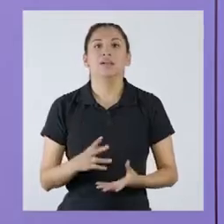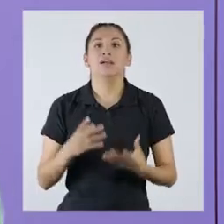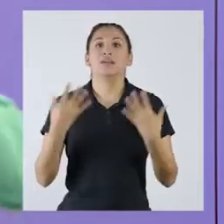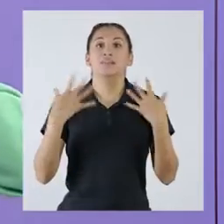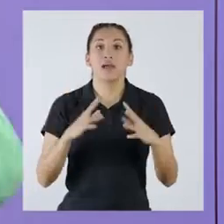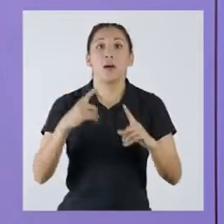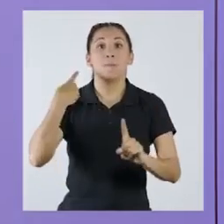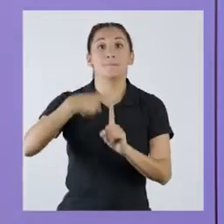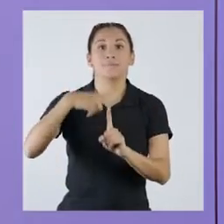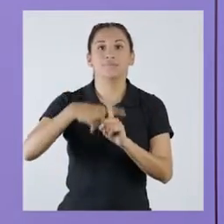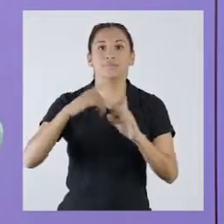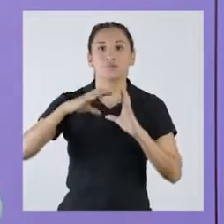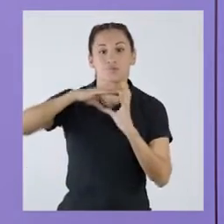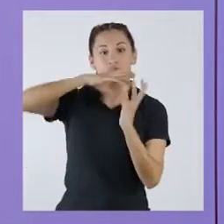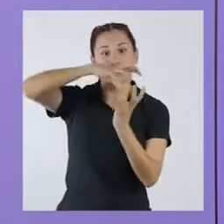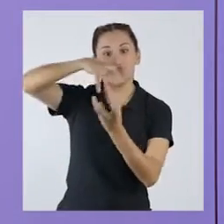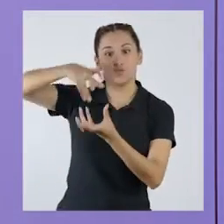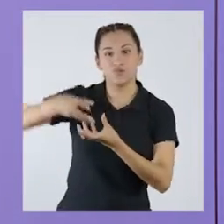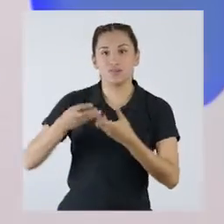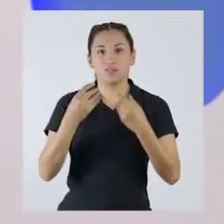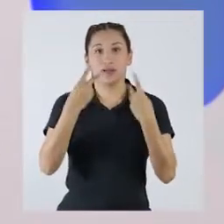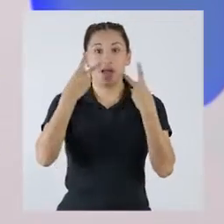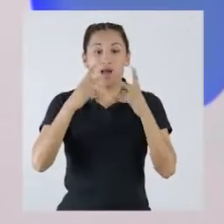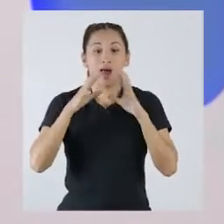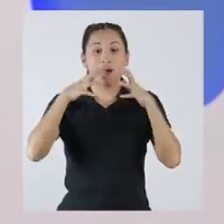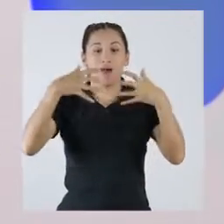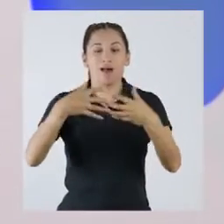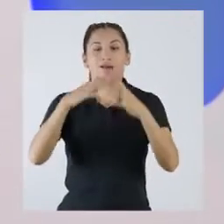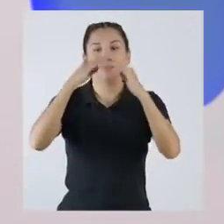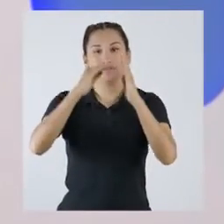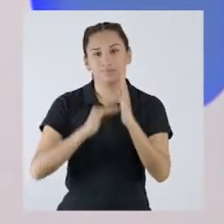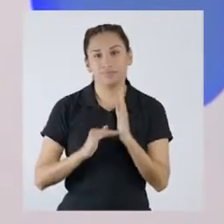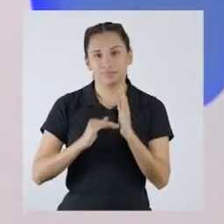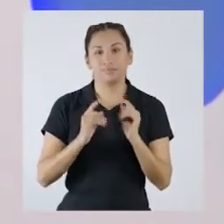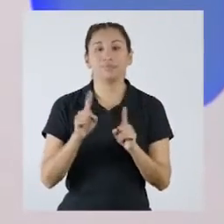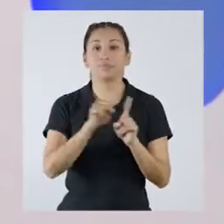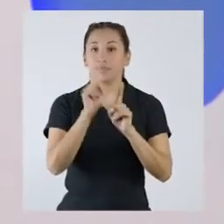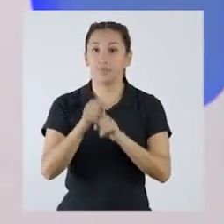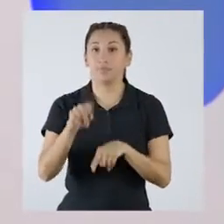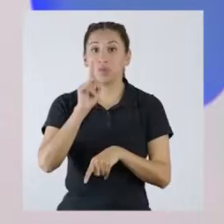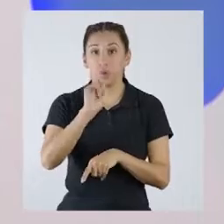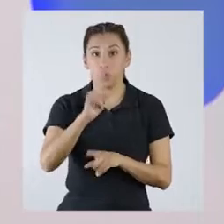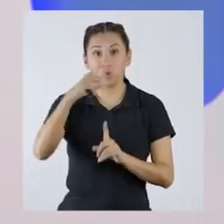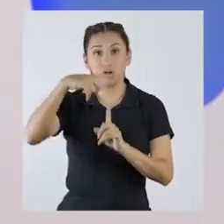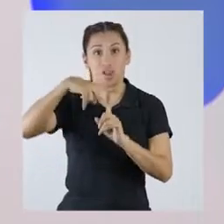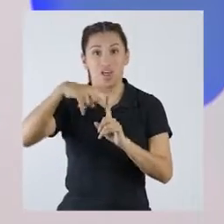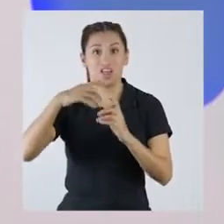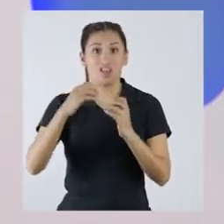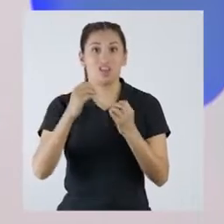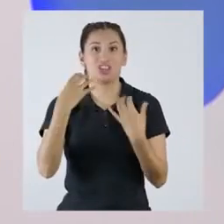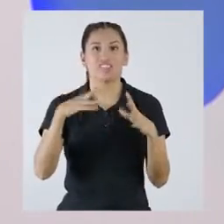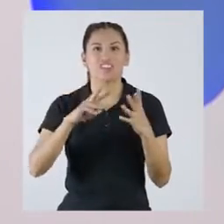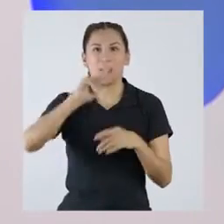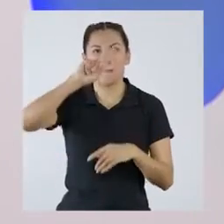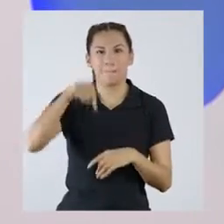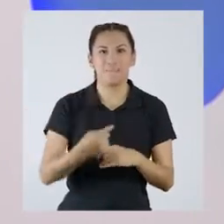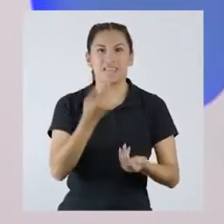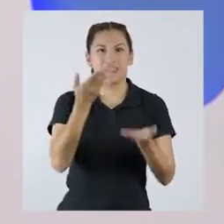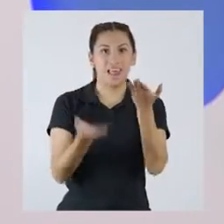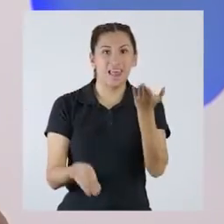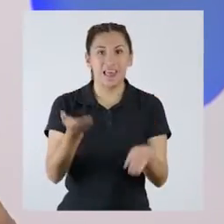una consecuencia positiva para el ambiente. ¡Increíble! Si una tonelada son 1.000